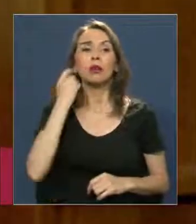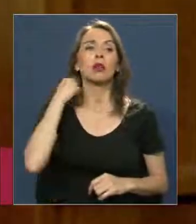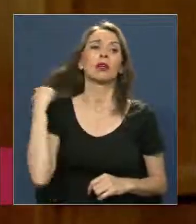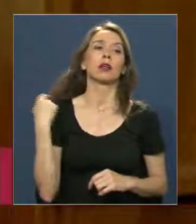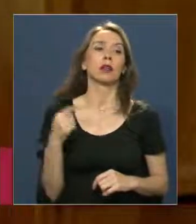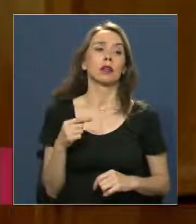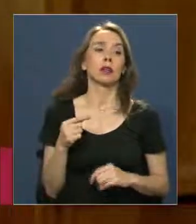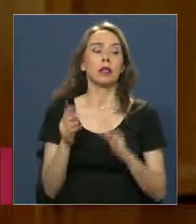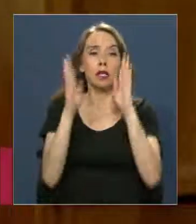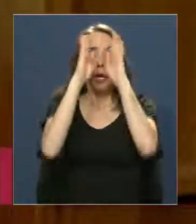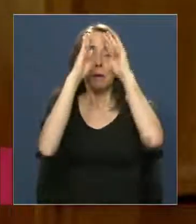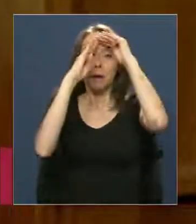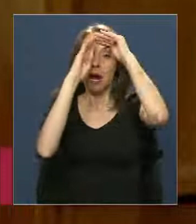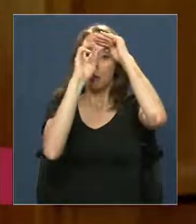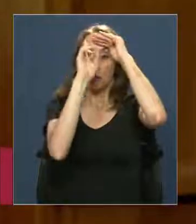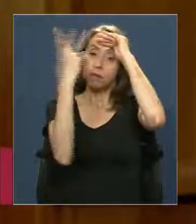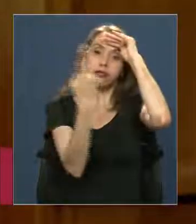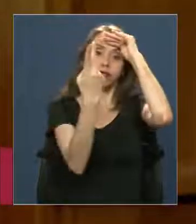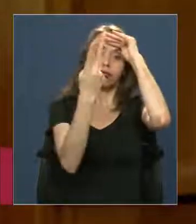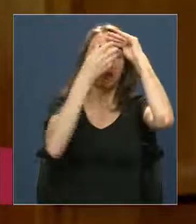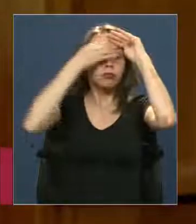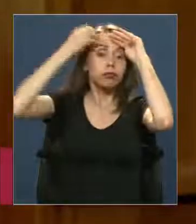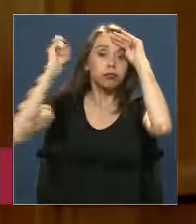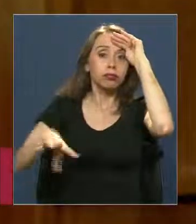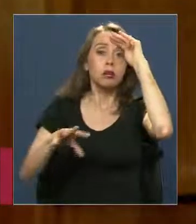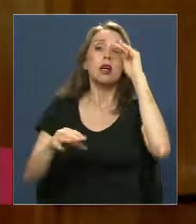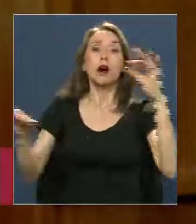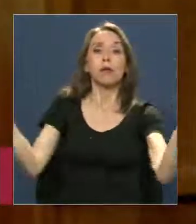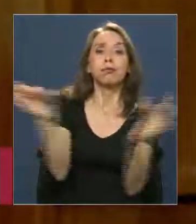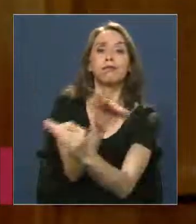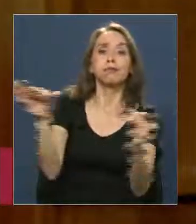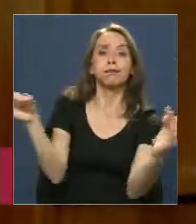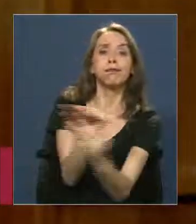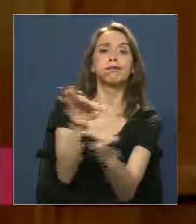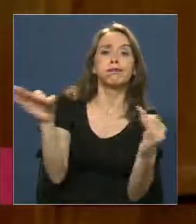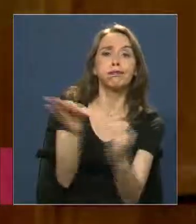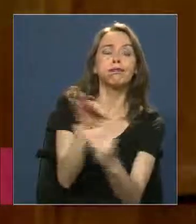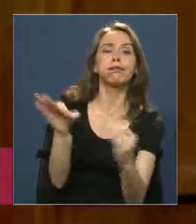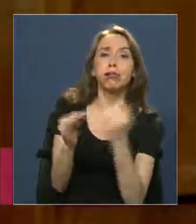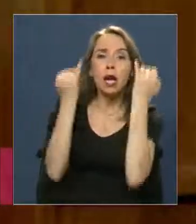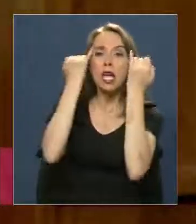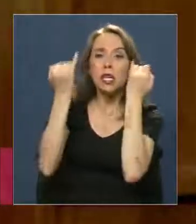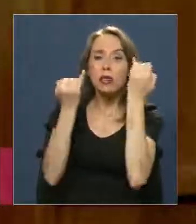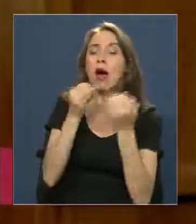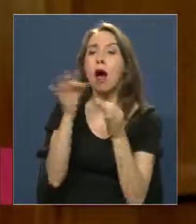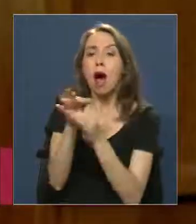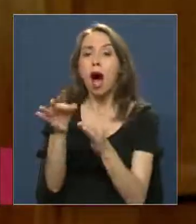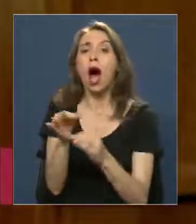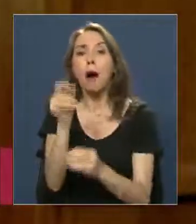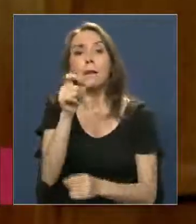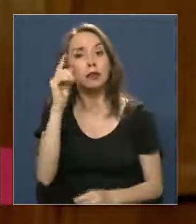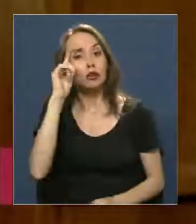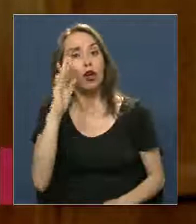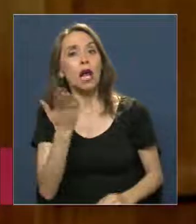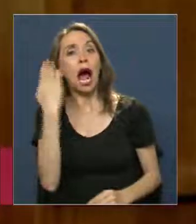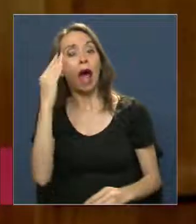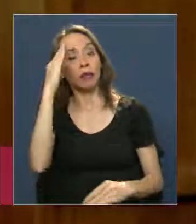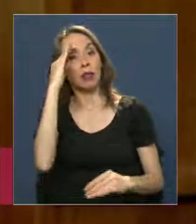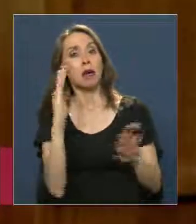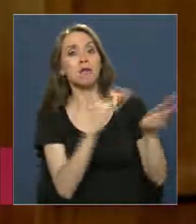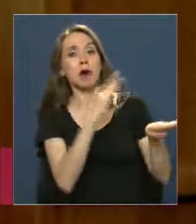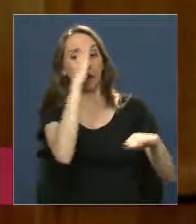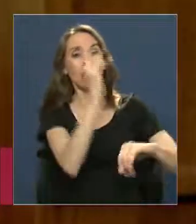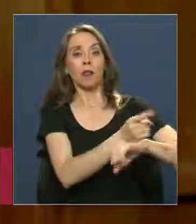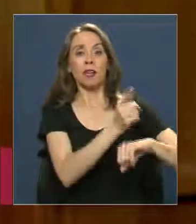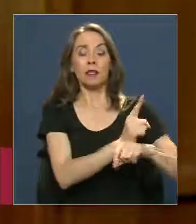destruimos un paradigma con buenas ideas, con argumentos, que fue convenciendo a la gente que una dictadura nunca es una buena